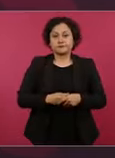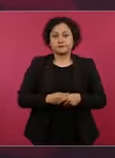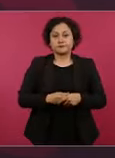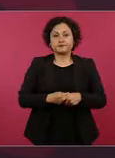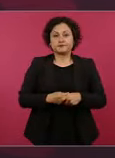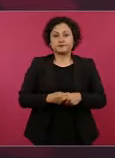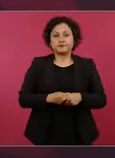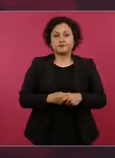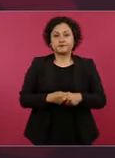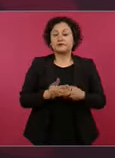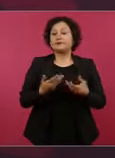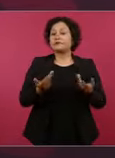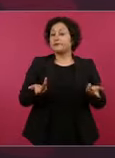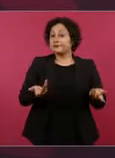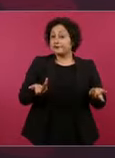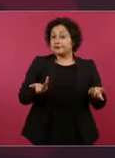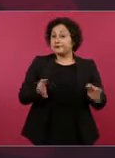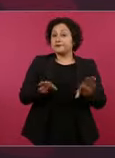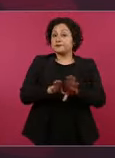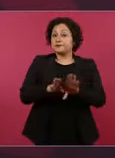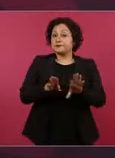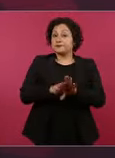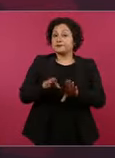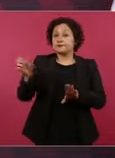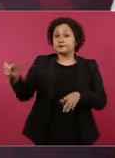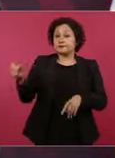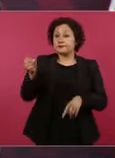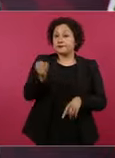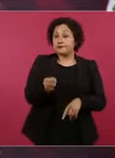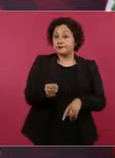¿Quién le facilitó la llegada a este